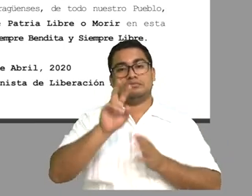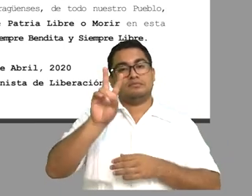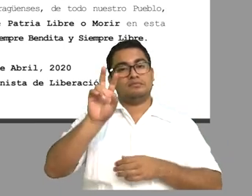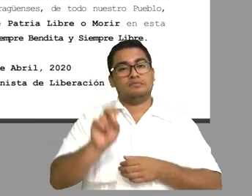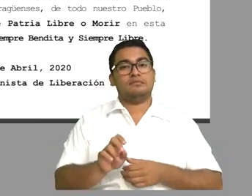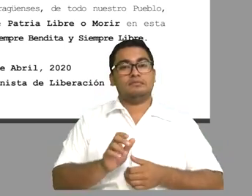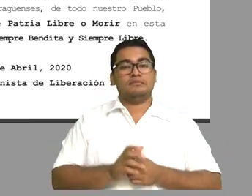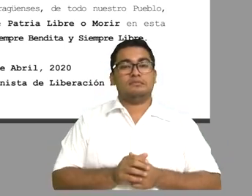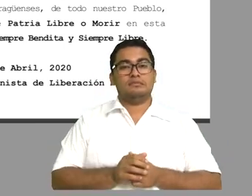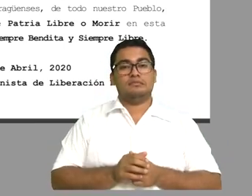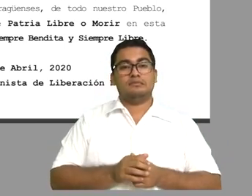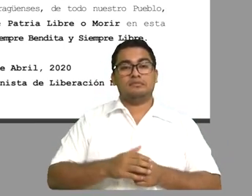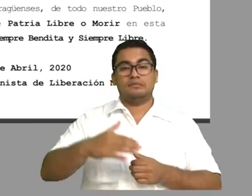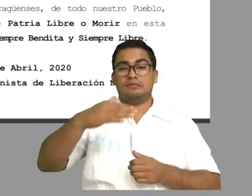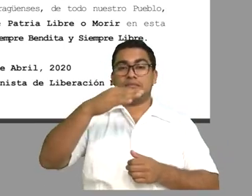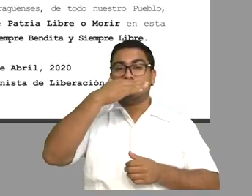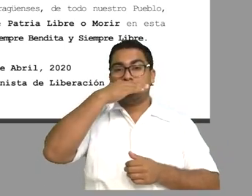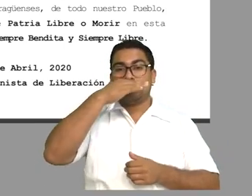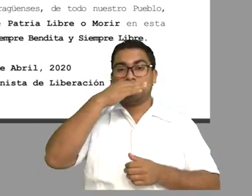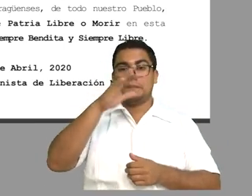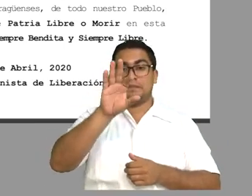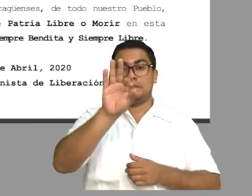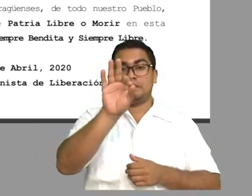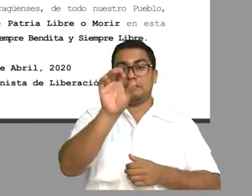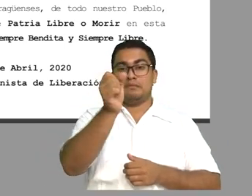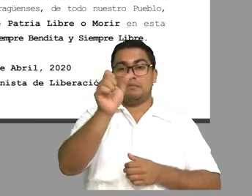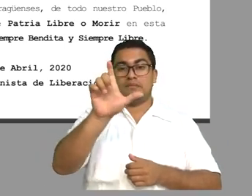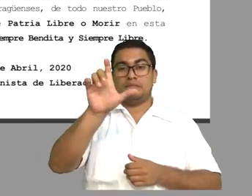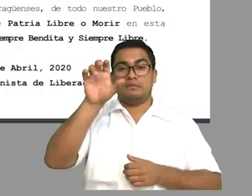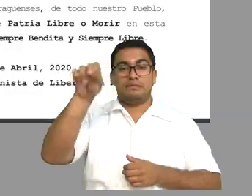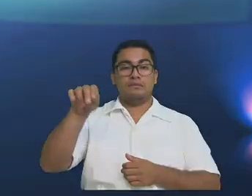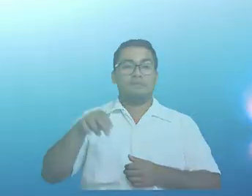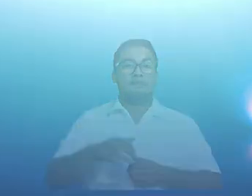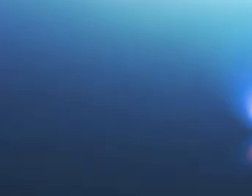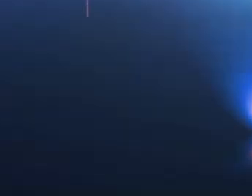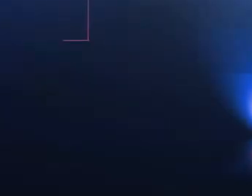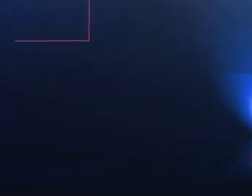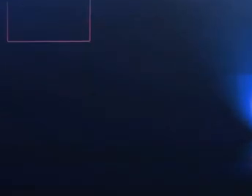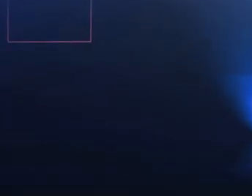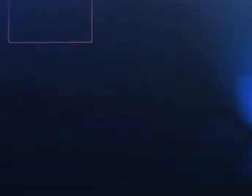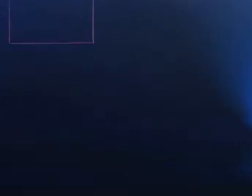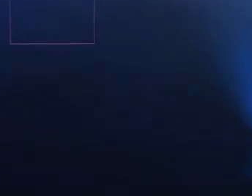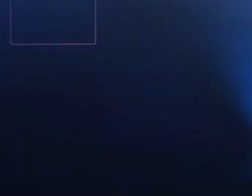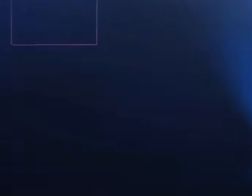2020. Frente Sandinista de Liberación Nacional.